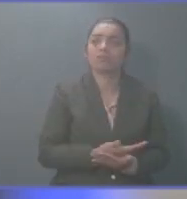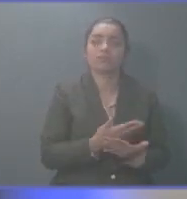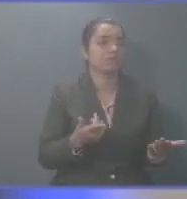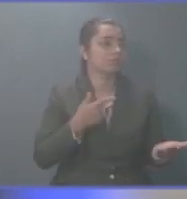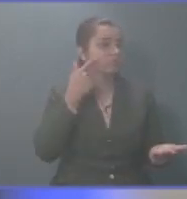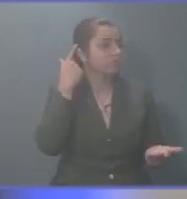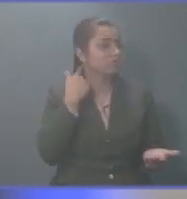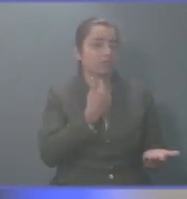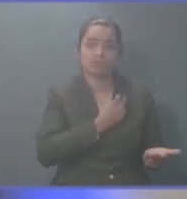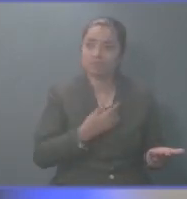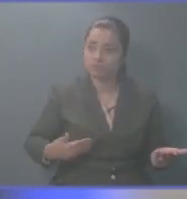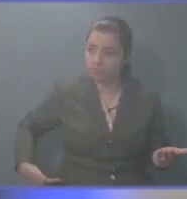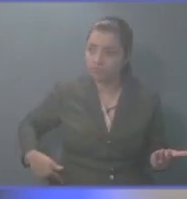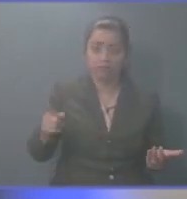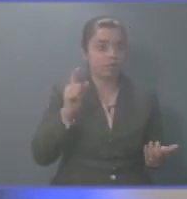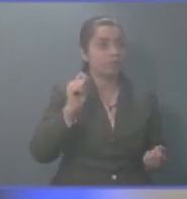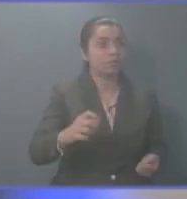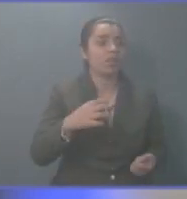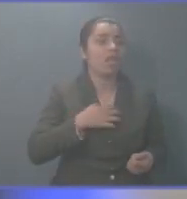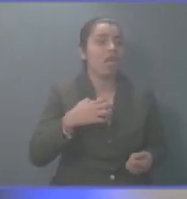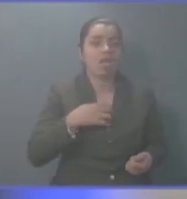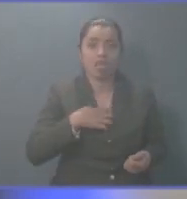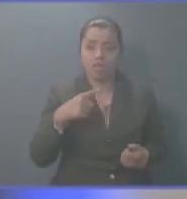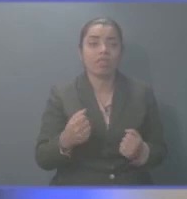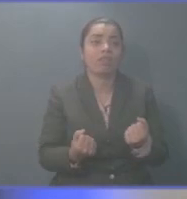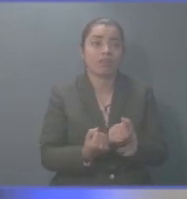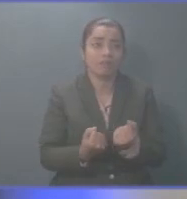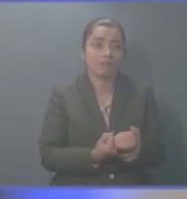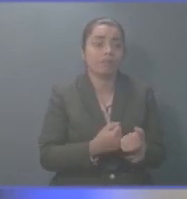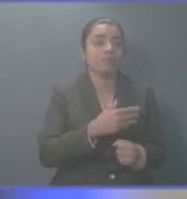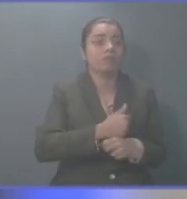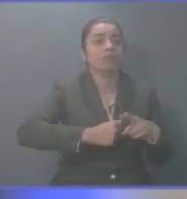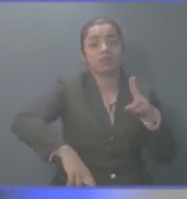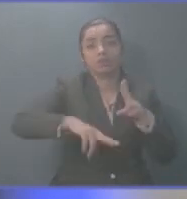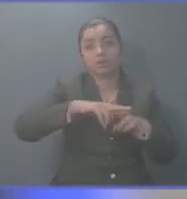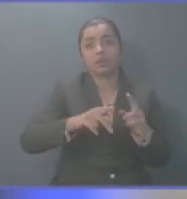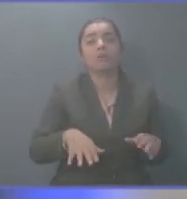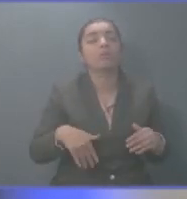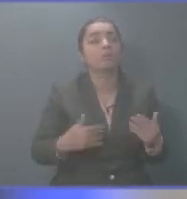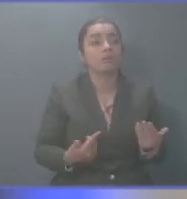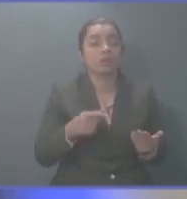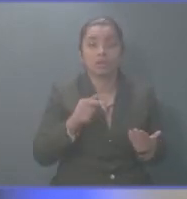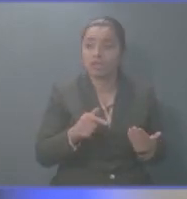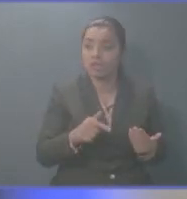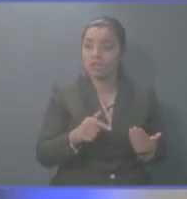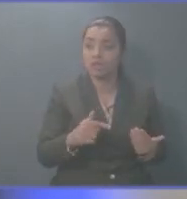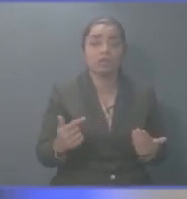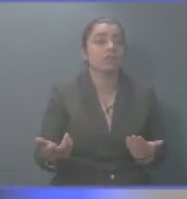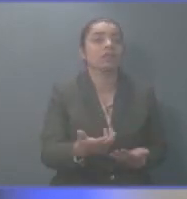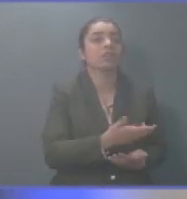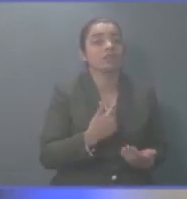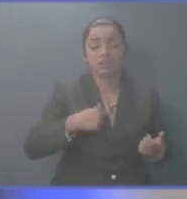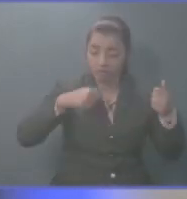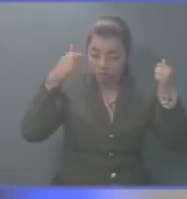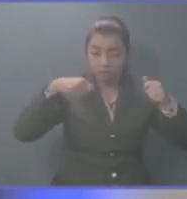presidente de la República no se puede quejar del apoyo que ha recibido de parte de Arena, porque desde que él tomó posesión, recapitulando, le hemos